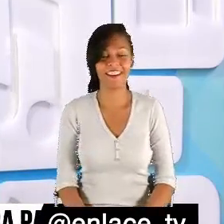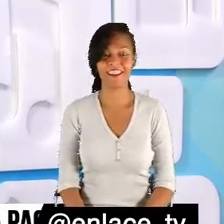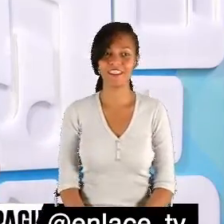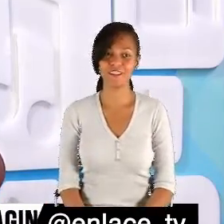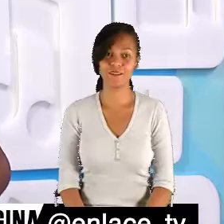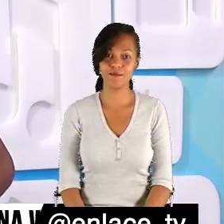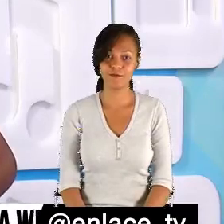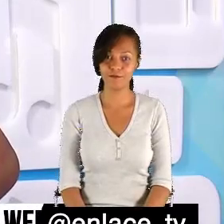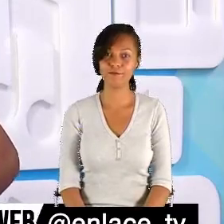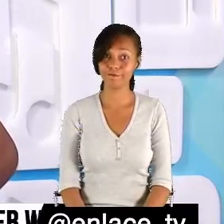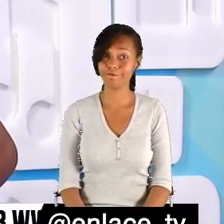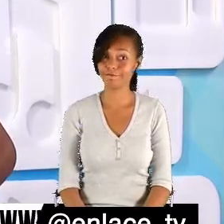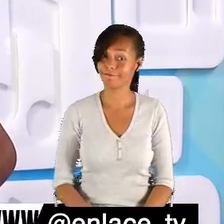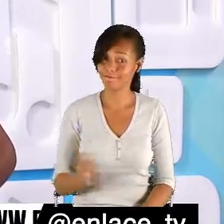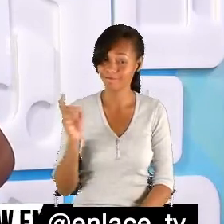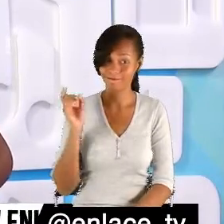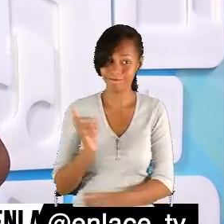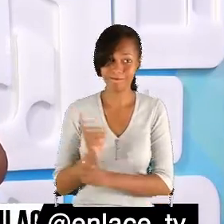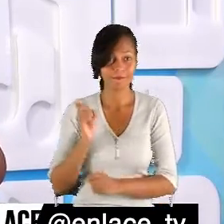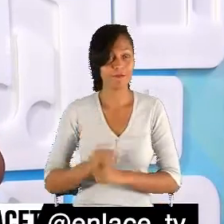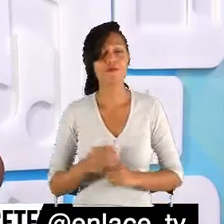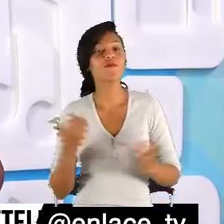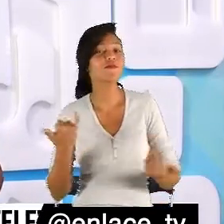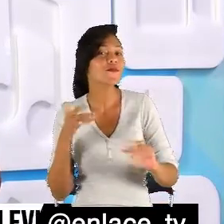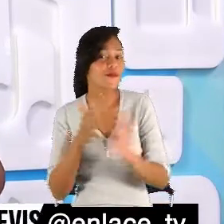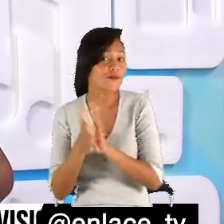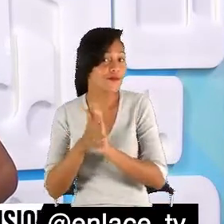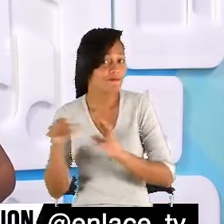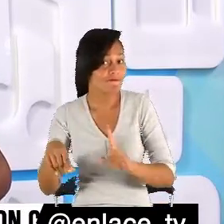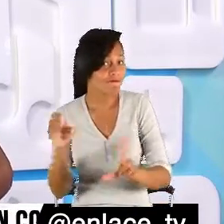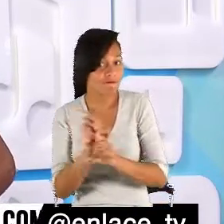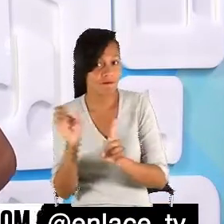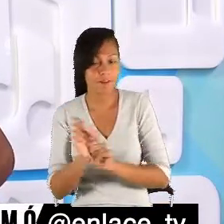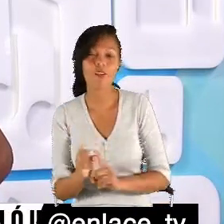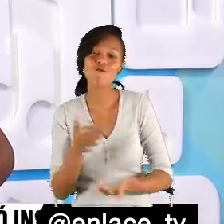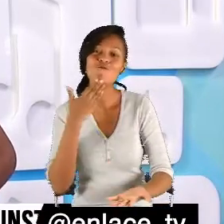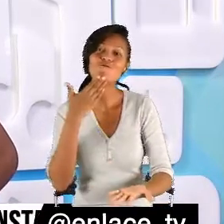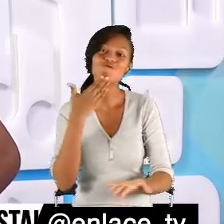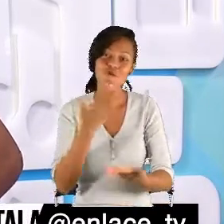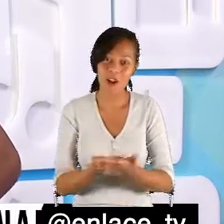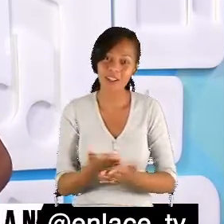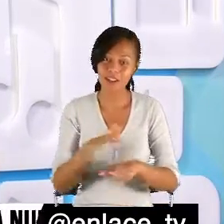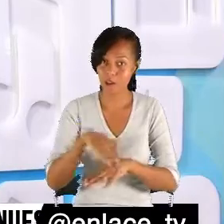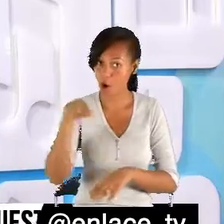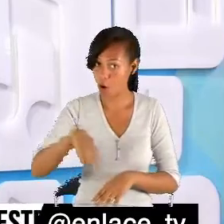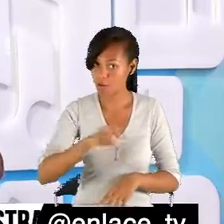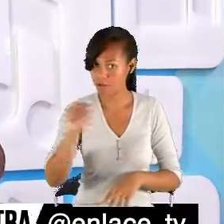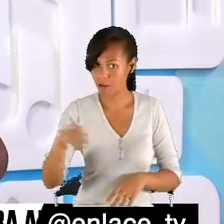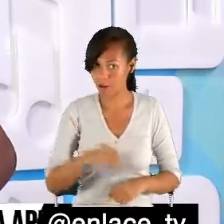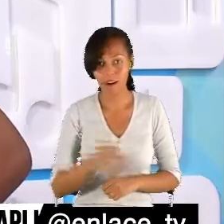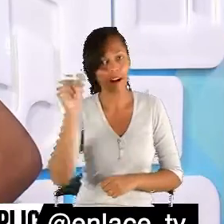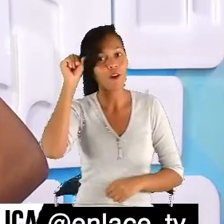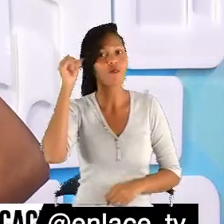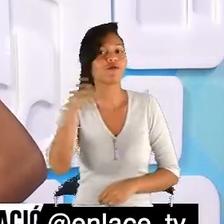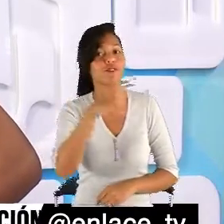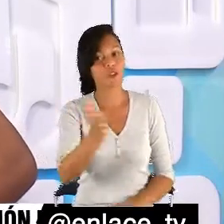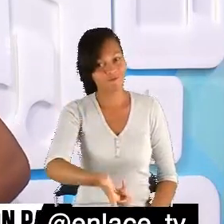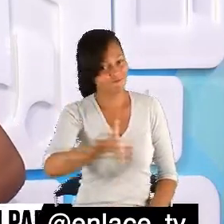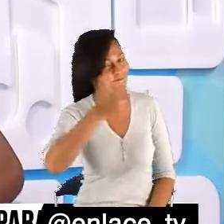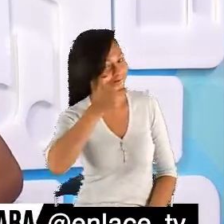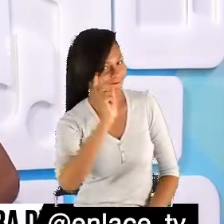qué buen plan y hasta que la información de cultura y entretenimiento que pasen feliz miércoles pero recuerden barranqueños que ustedes quedan